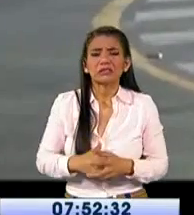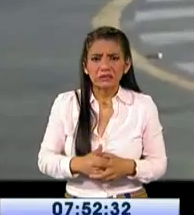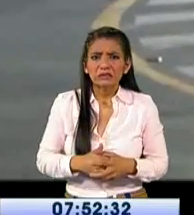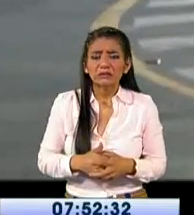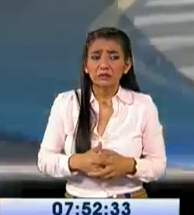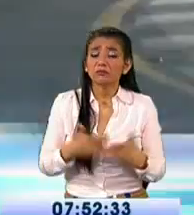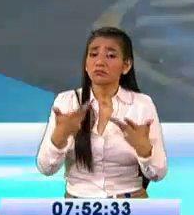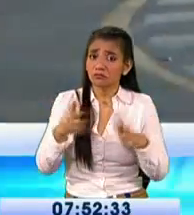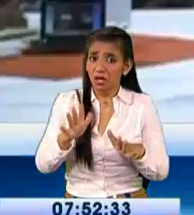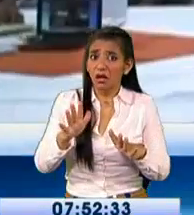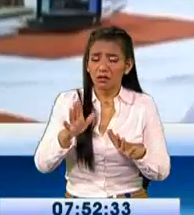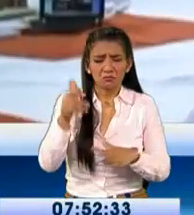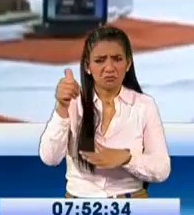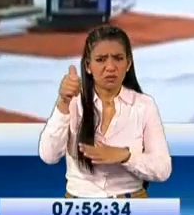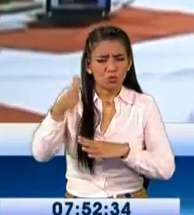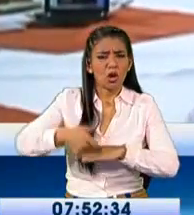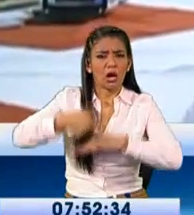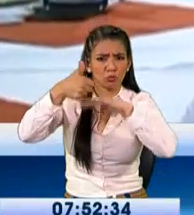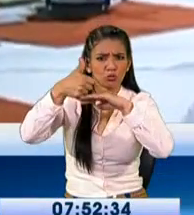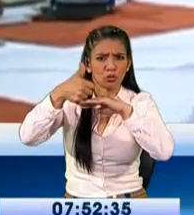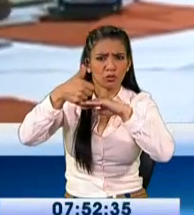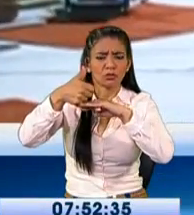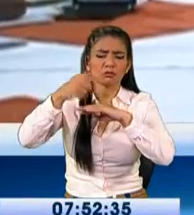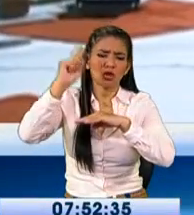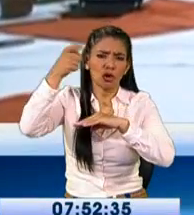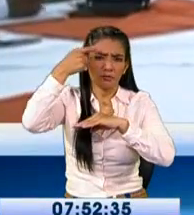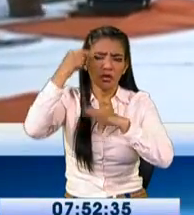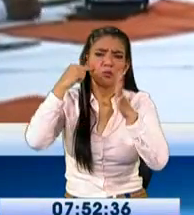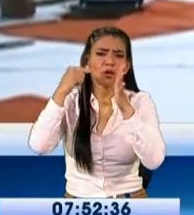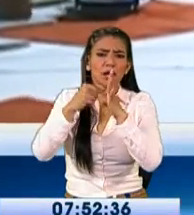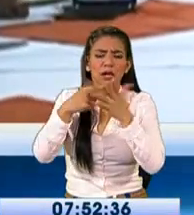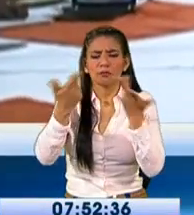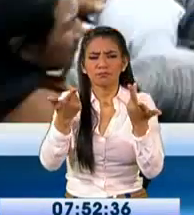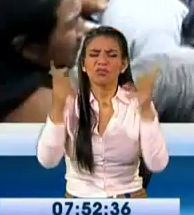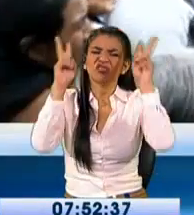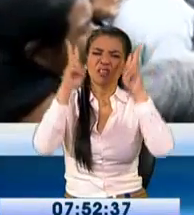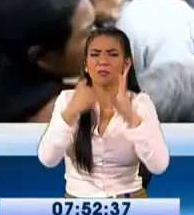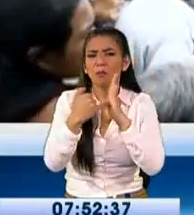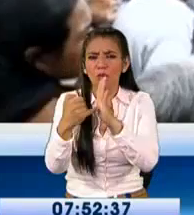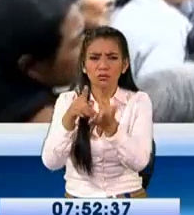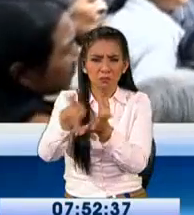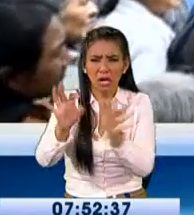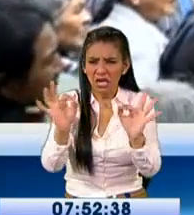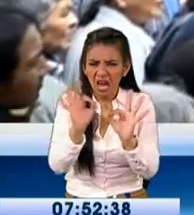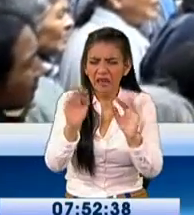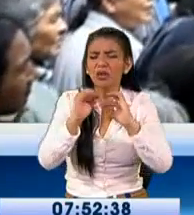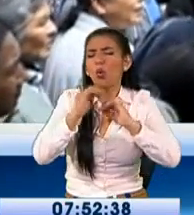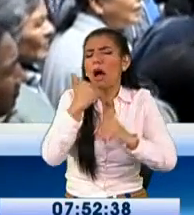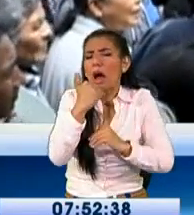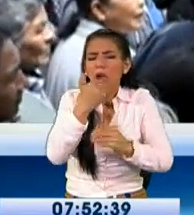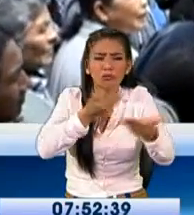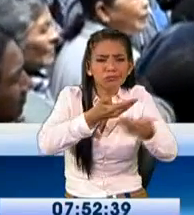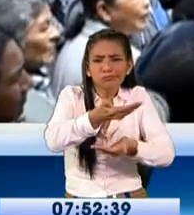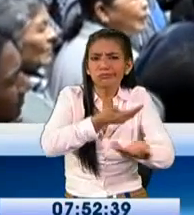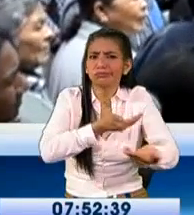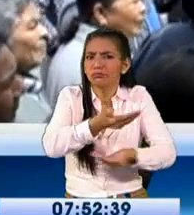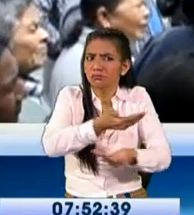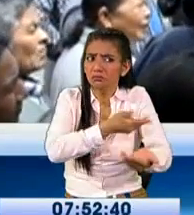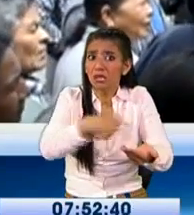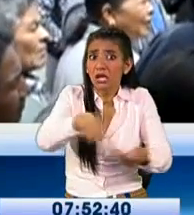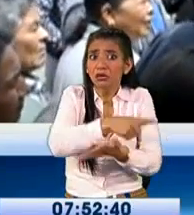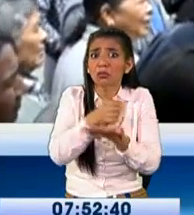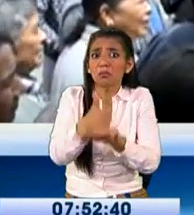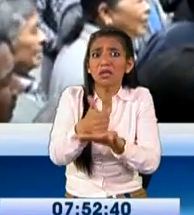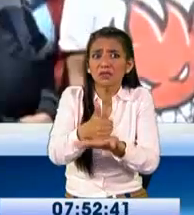que fueron analizadas por las autoridades nacionales como la canasta transfronteriza con los préstamos blandos lo que según los comerciantes no estaría beneficiando